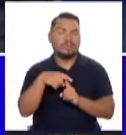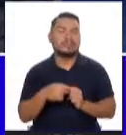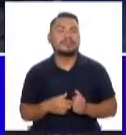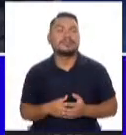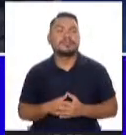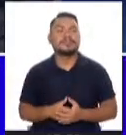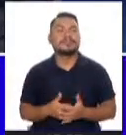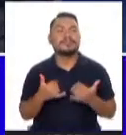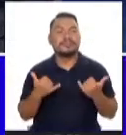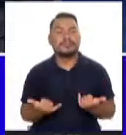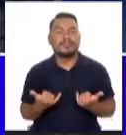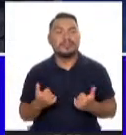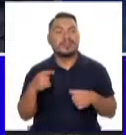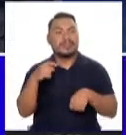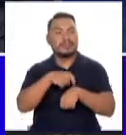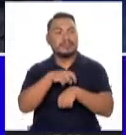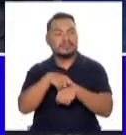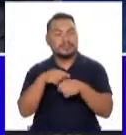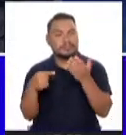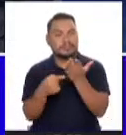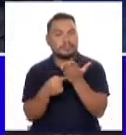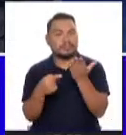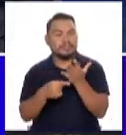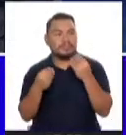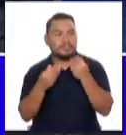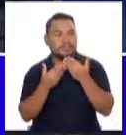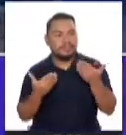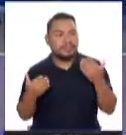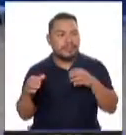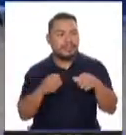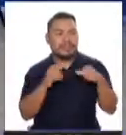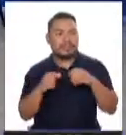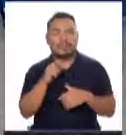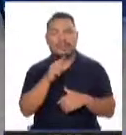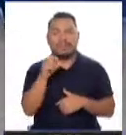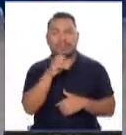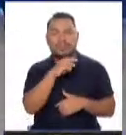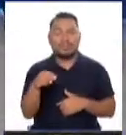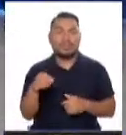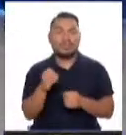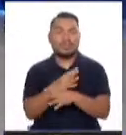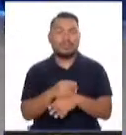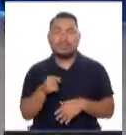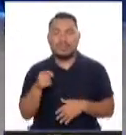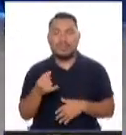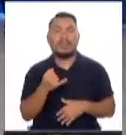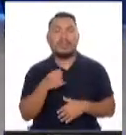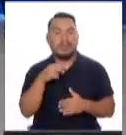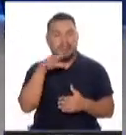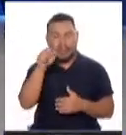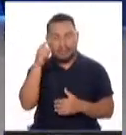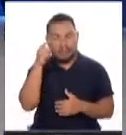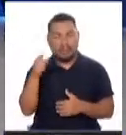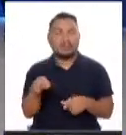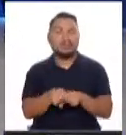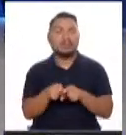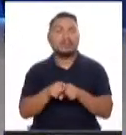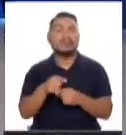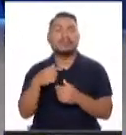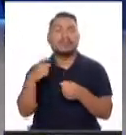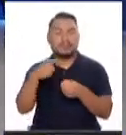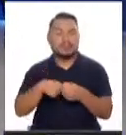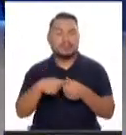épocas de la tecnología, el furor, muchas cosas a veces se realizan por Zoom. El control de identidad es un proceso que está comprendido, ¿no? Como parte del